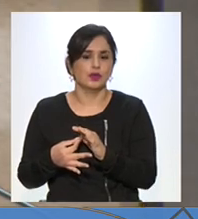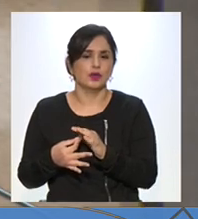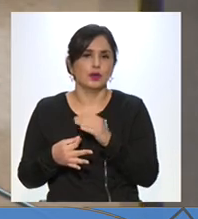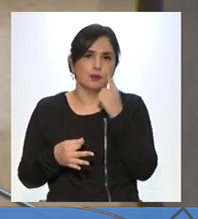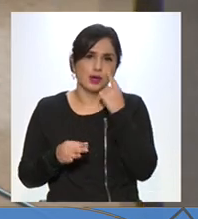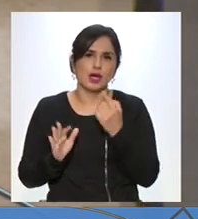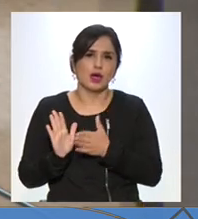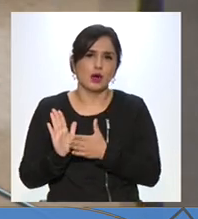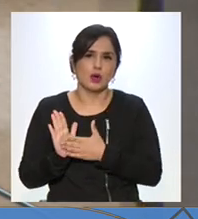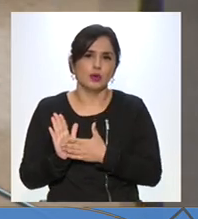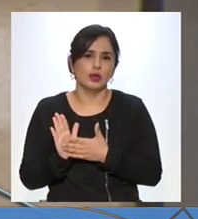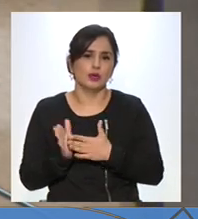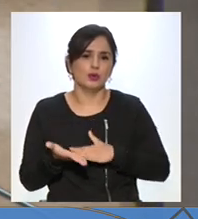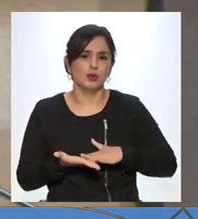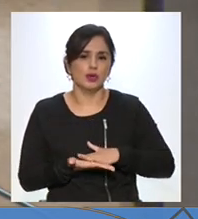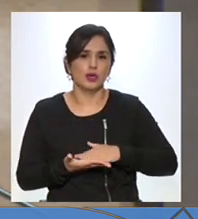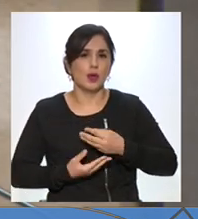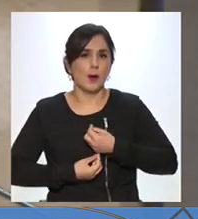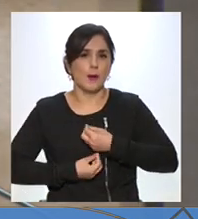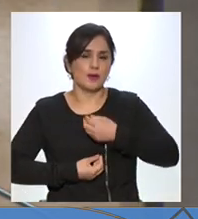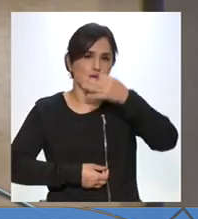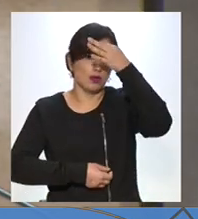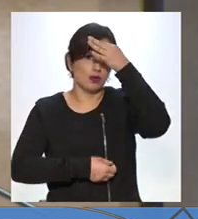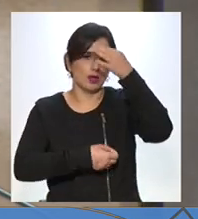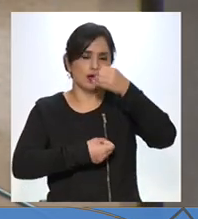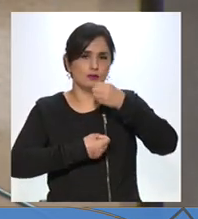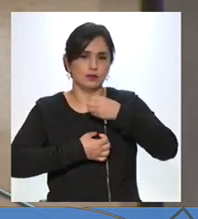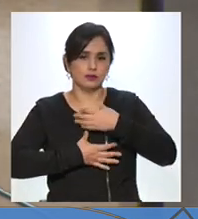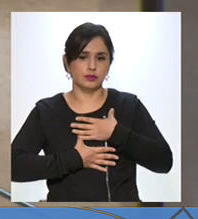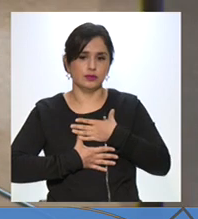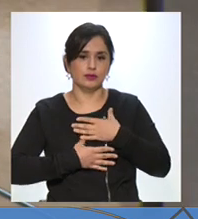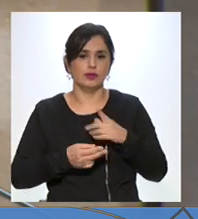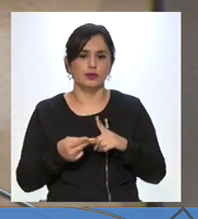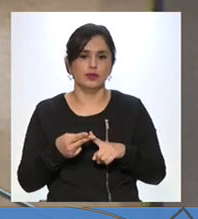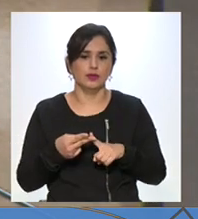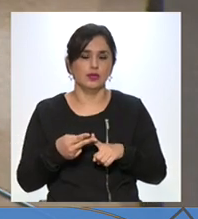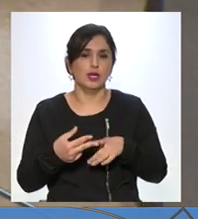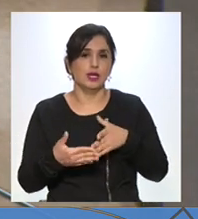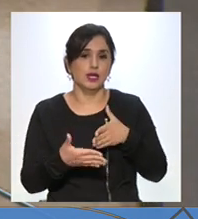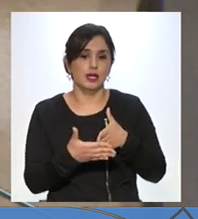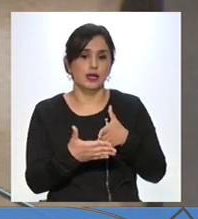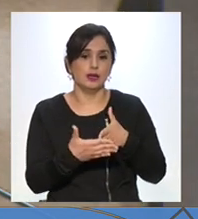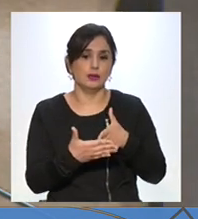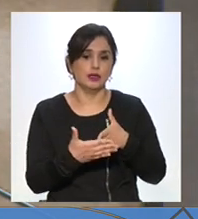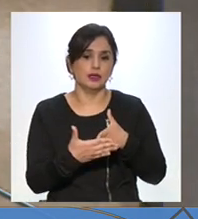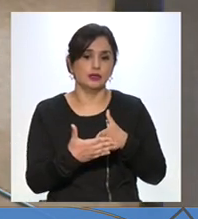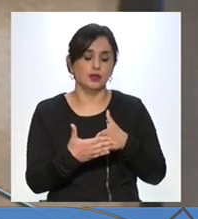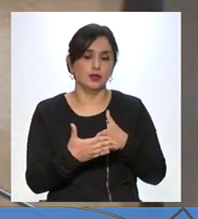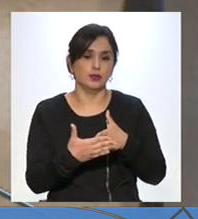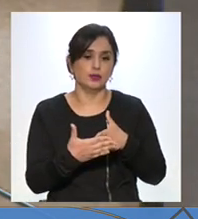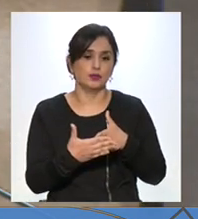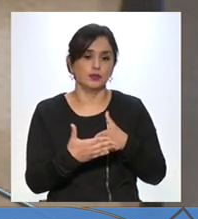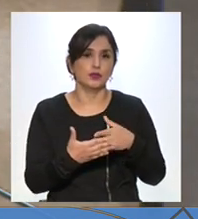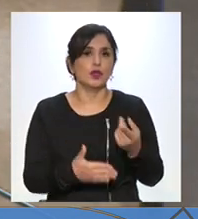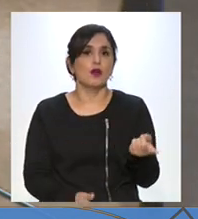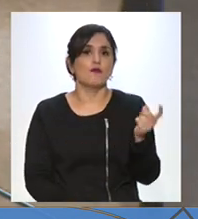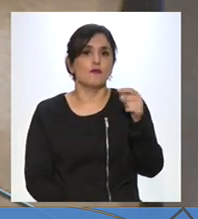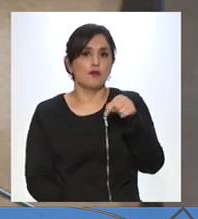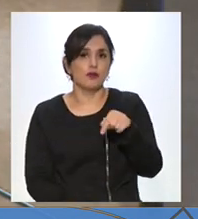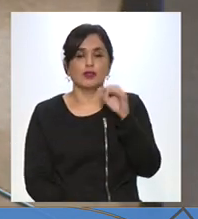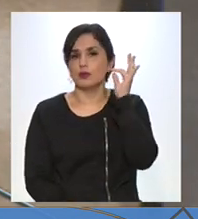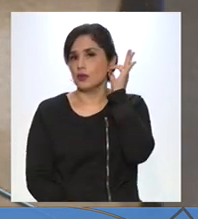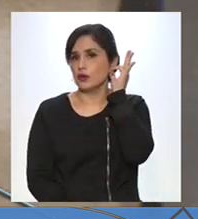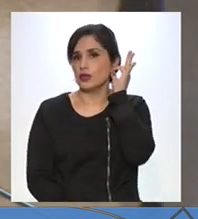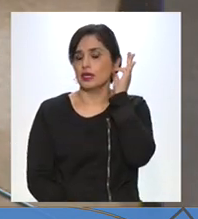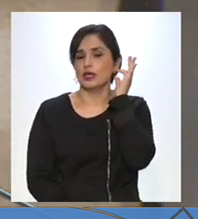evidentes. Están los temores a los contagios. Están las restricciones para la para el regreso de muchas mujeres